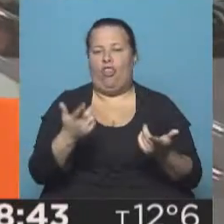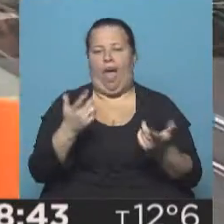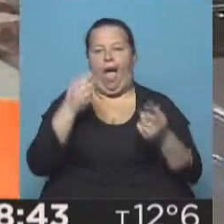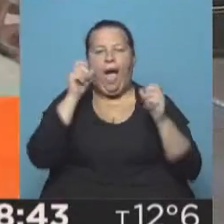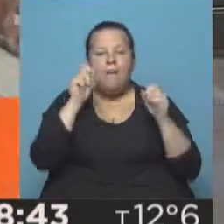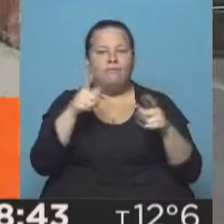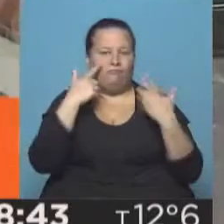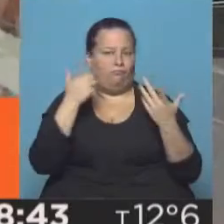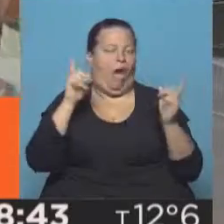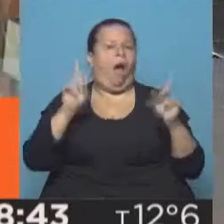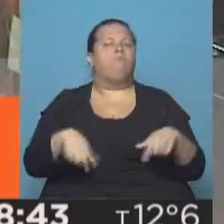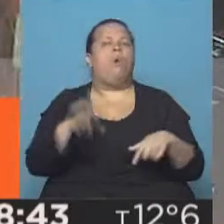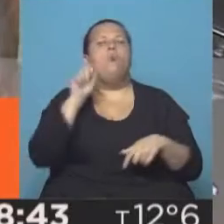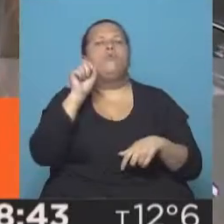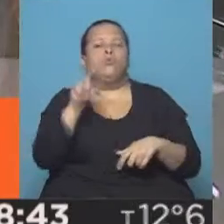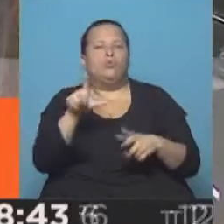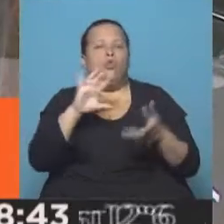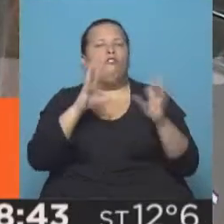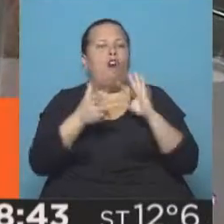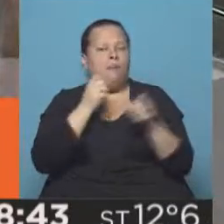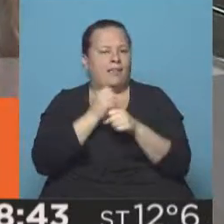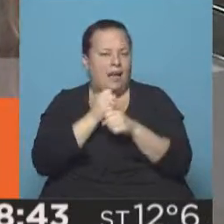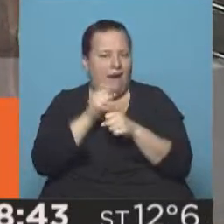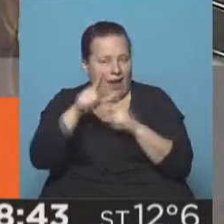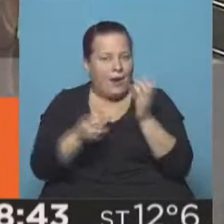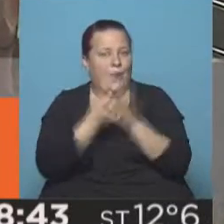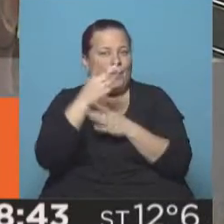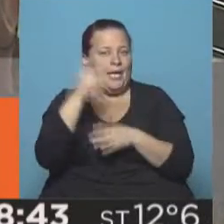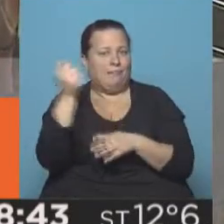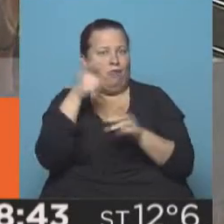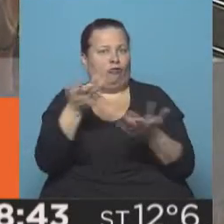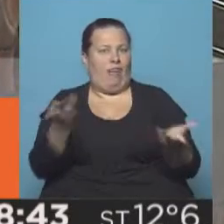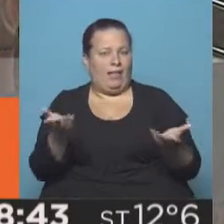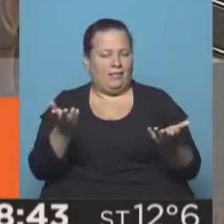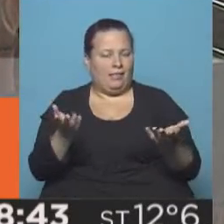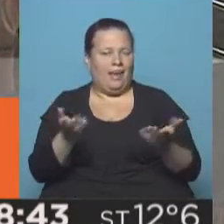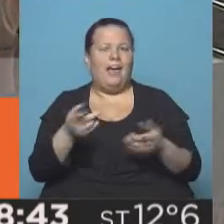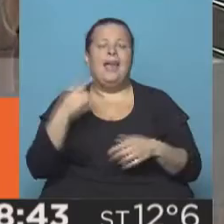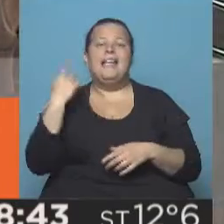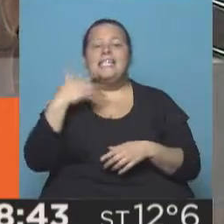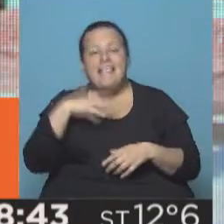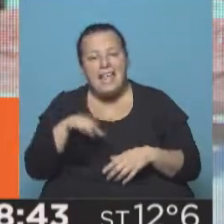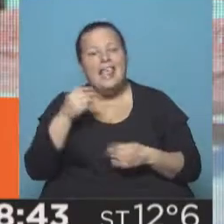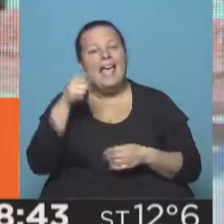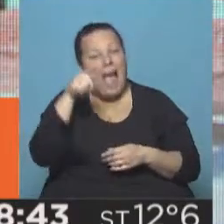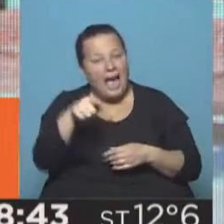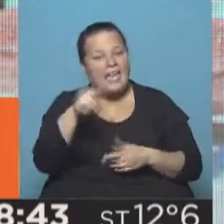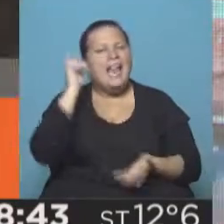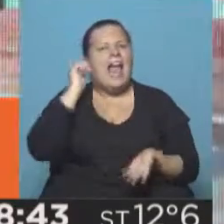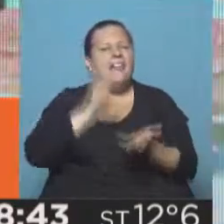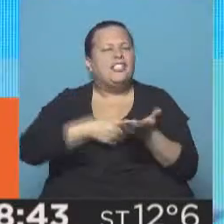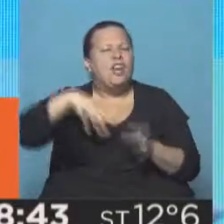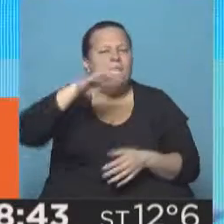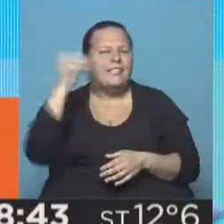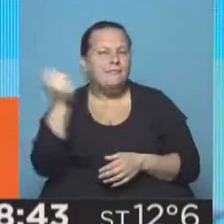función, conocemos cuál es la función, que es de donde surge su importancia. Si entendiéramos que ahí se toman las decisiones